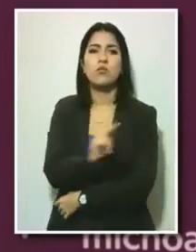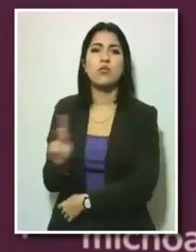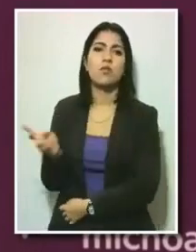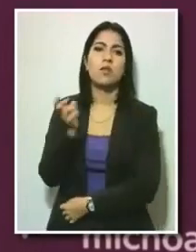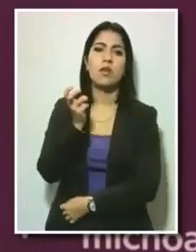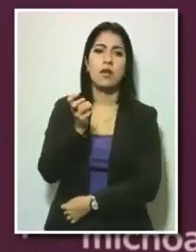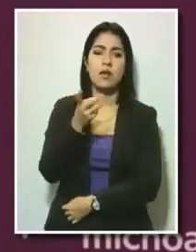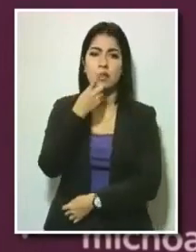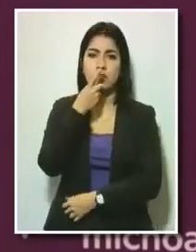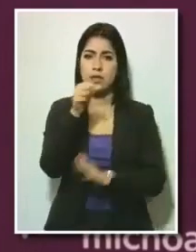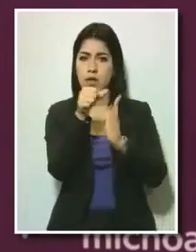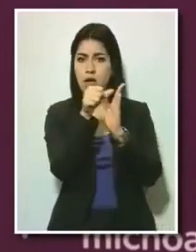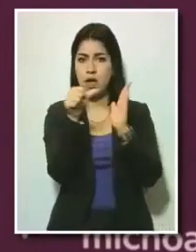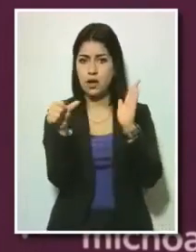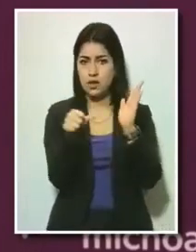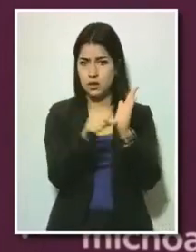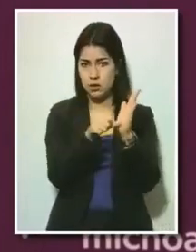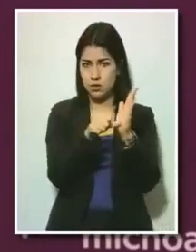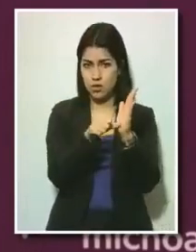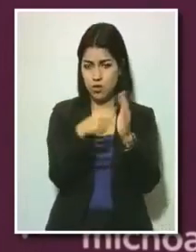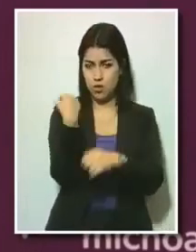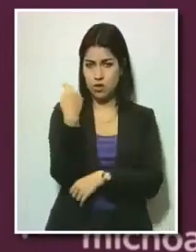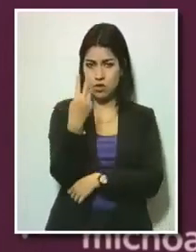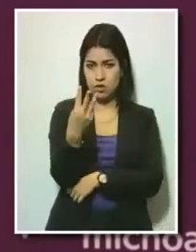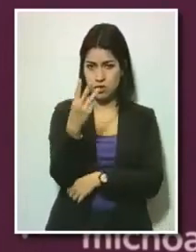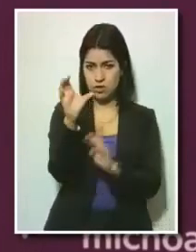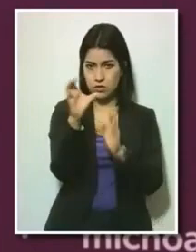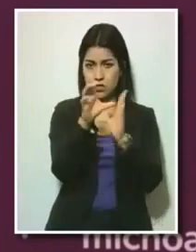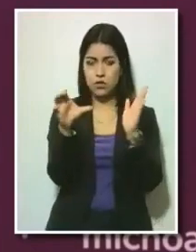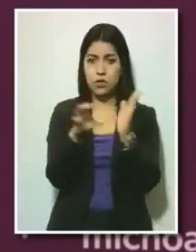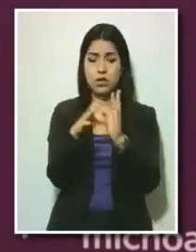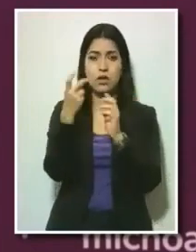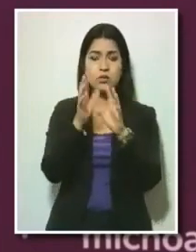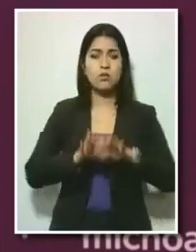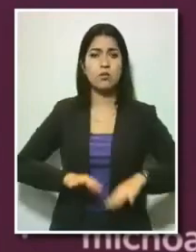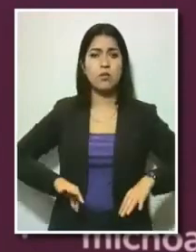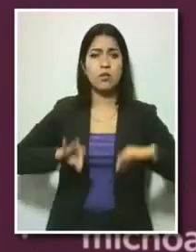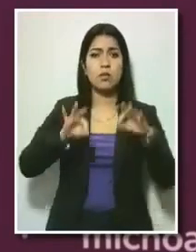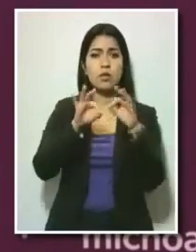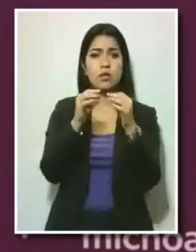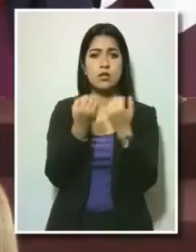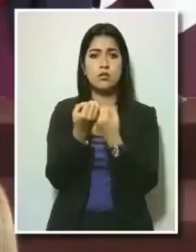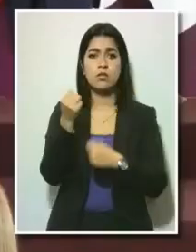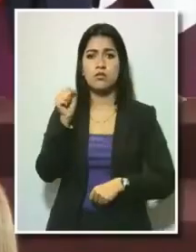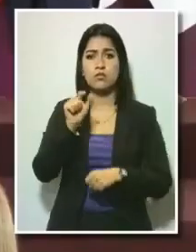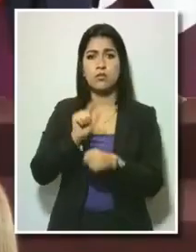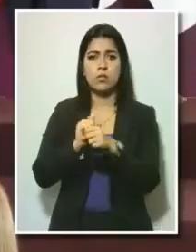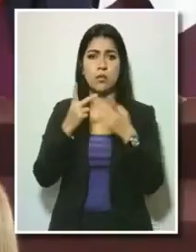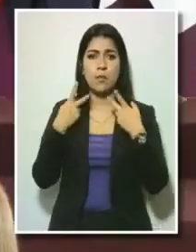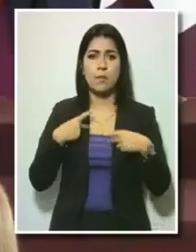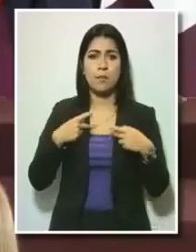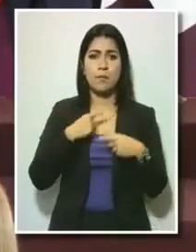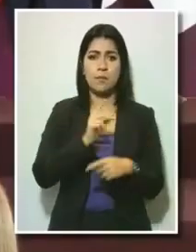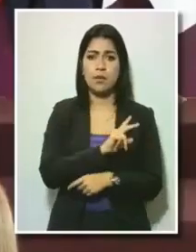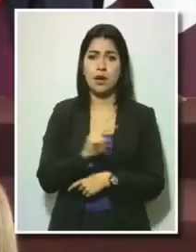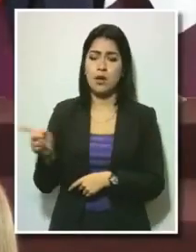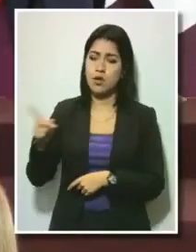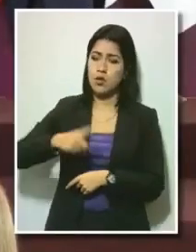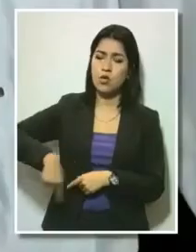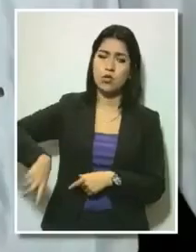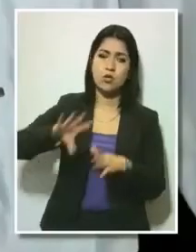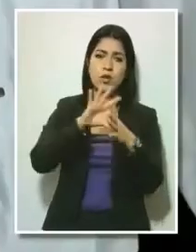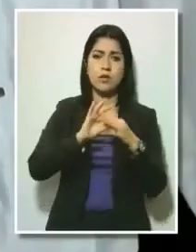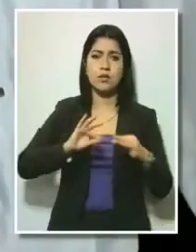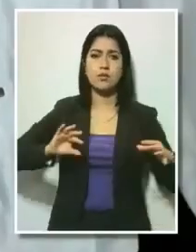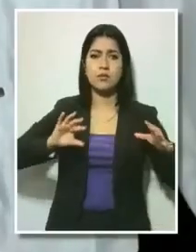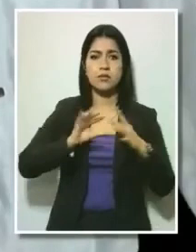estipulado en el tercero constitucional es uno de los logros más importantes de una sociedad democrática. Les compartiremos mitos